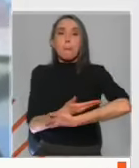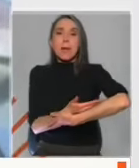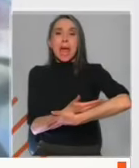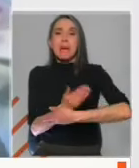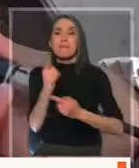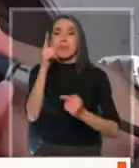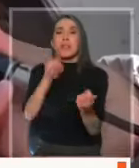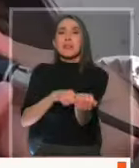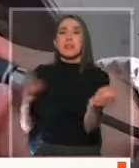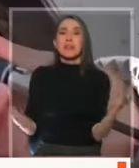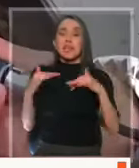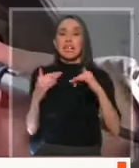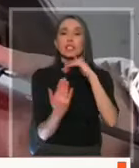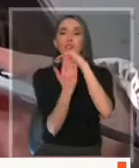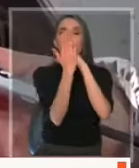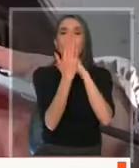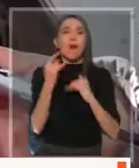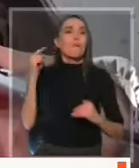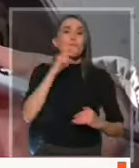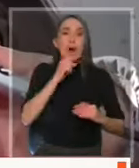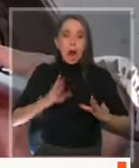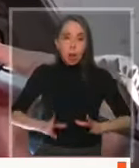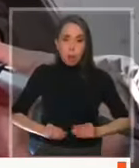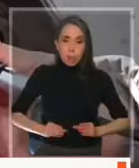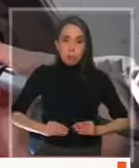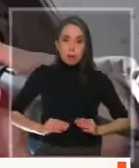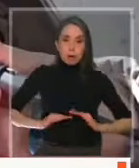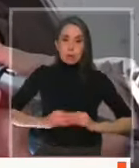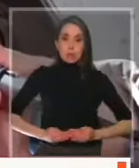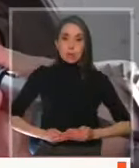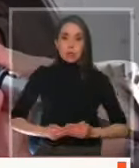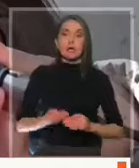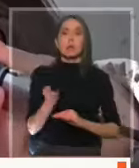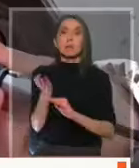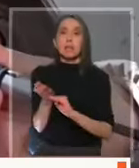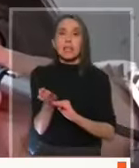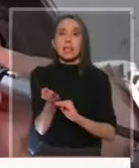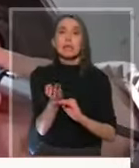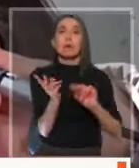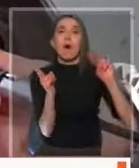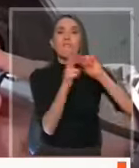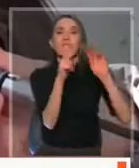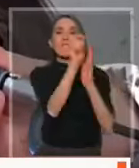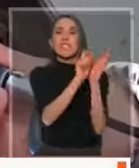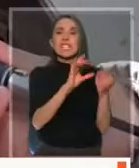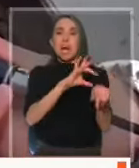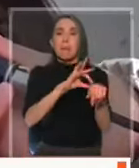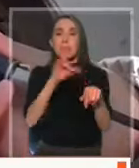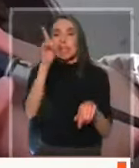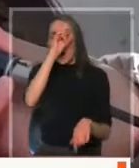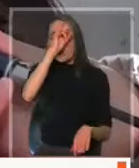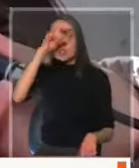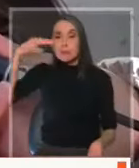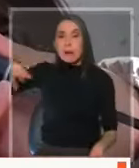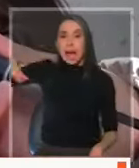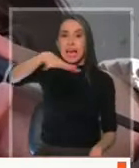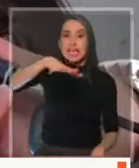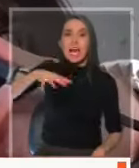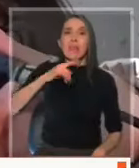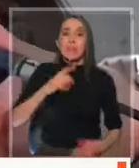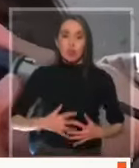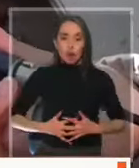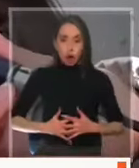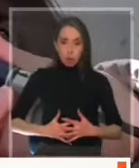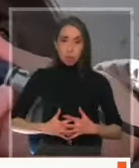sus redes. Solicitamos la ficha clínica del Servicio de Salud de Araucanía Sur, ese supuesto embarazo que habría terminado mal, según